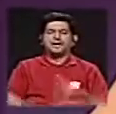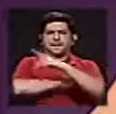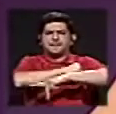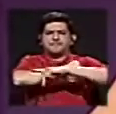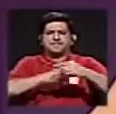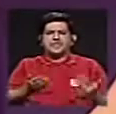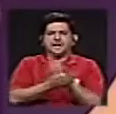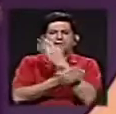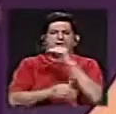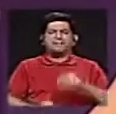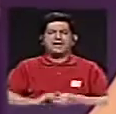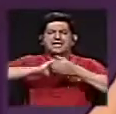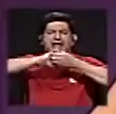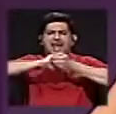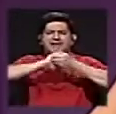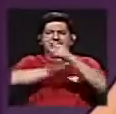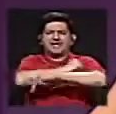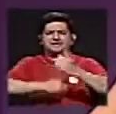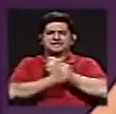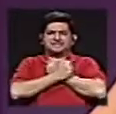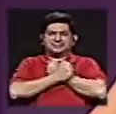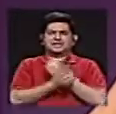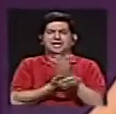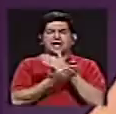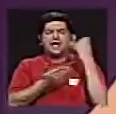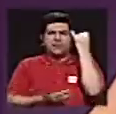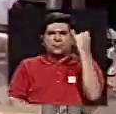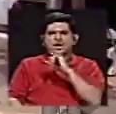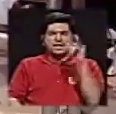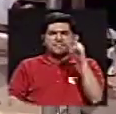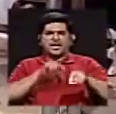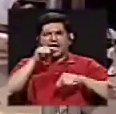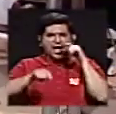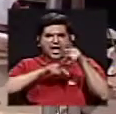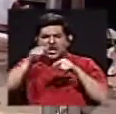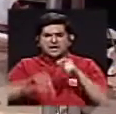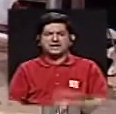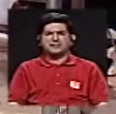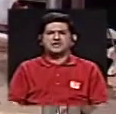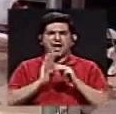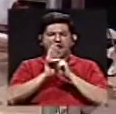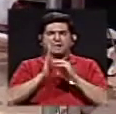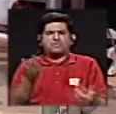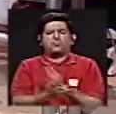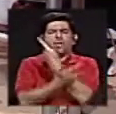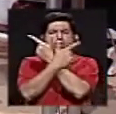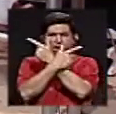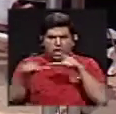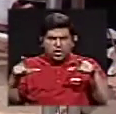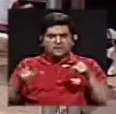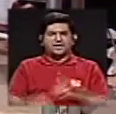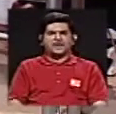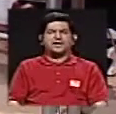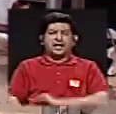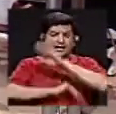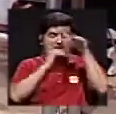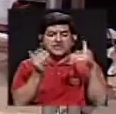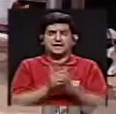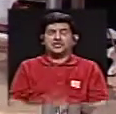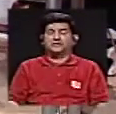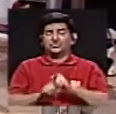alianza patriótica partidos que tenían alguna coincidencia por lo menos en una crítica al modelo neoliberal y ya todo el